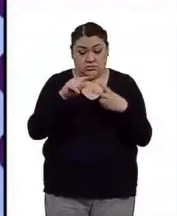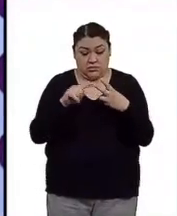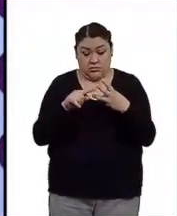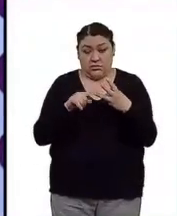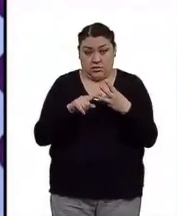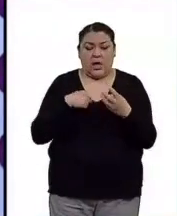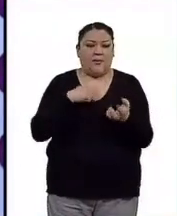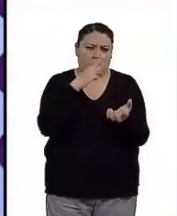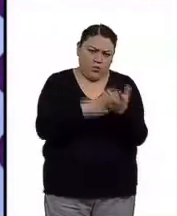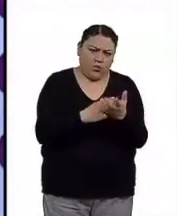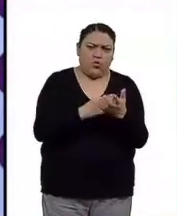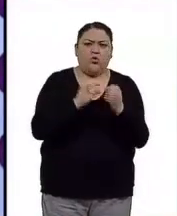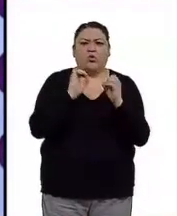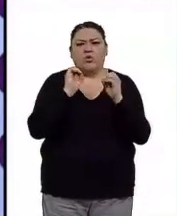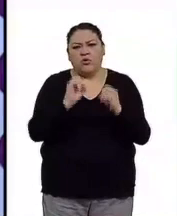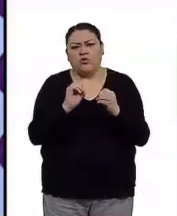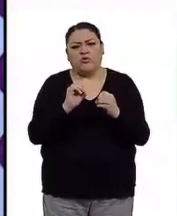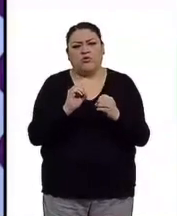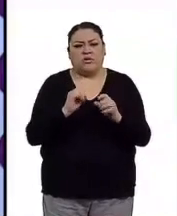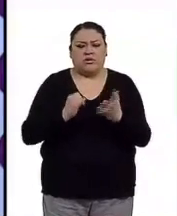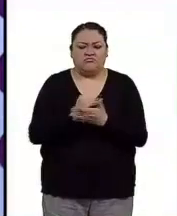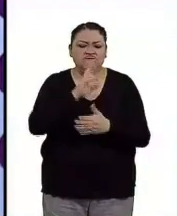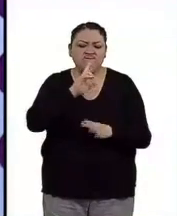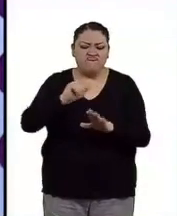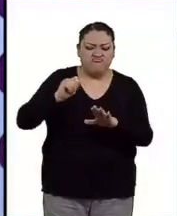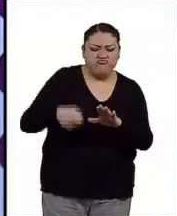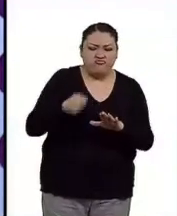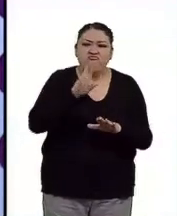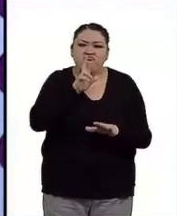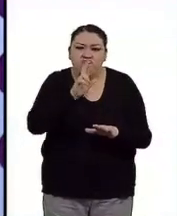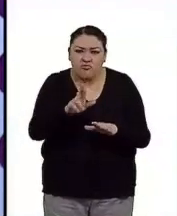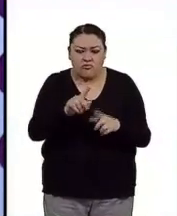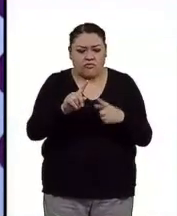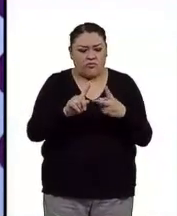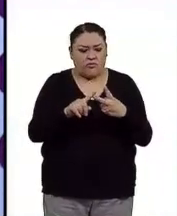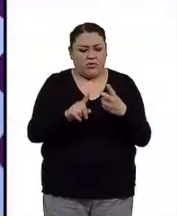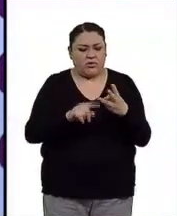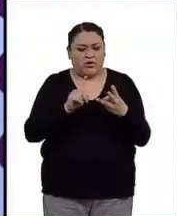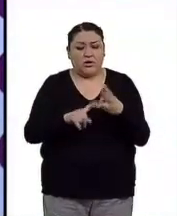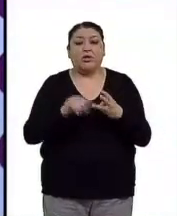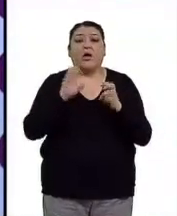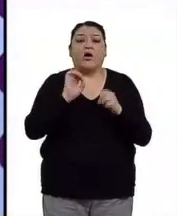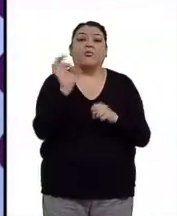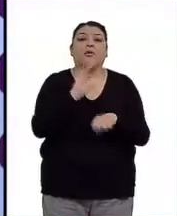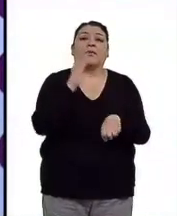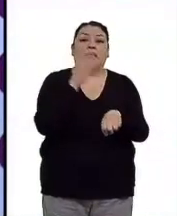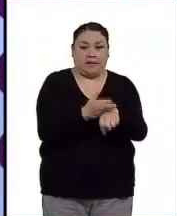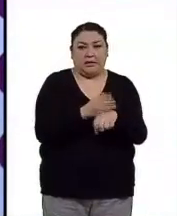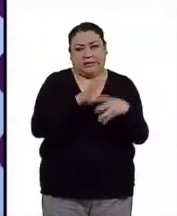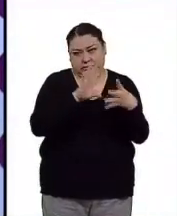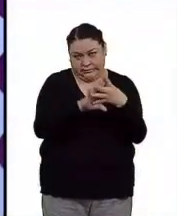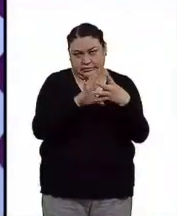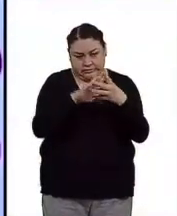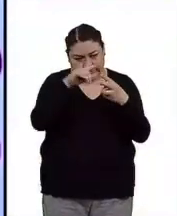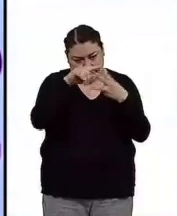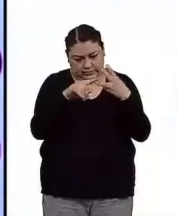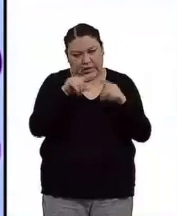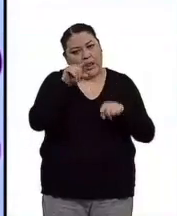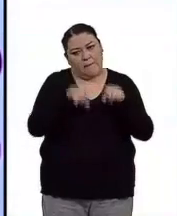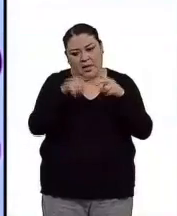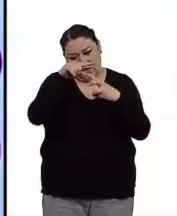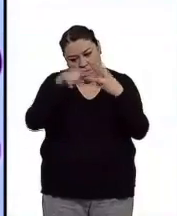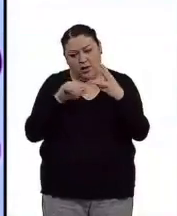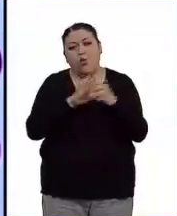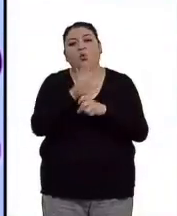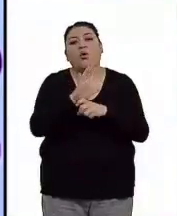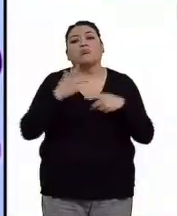imposición de la multa, el laudo dictado por una junta de conciliación o cuestiones penales. Pero obviamente van a depender de las vías